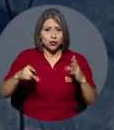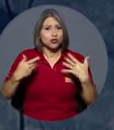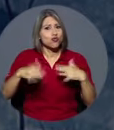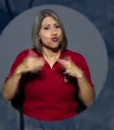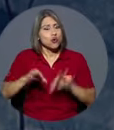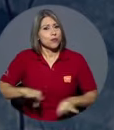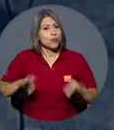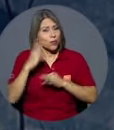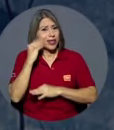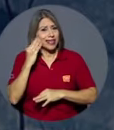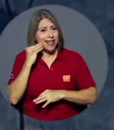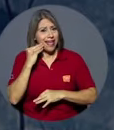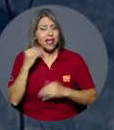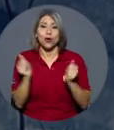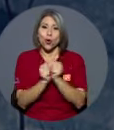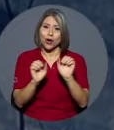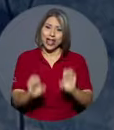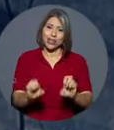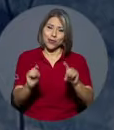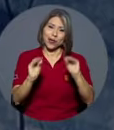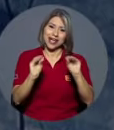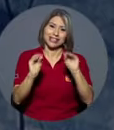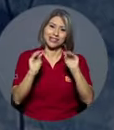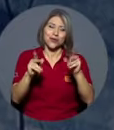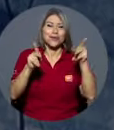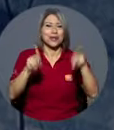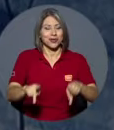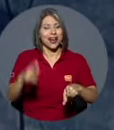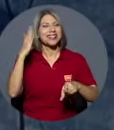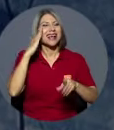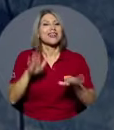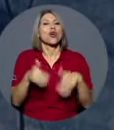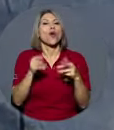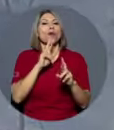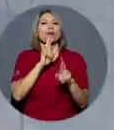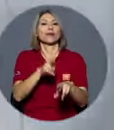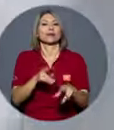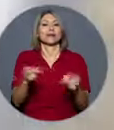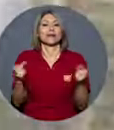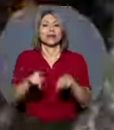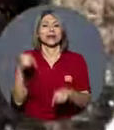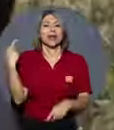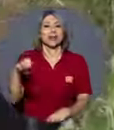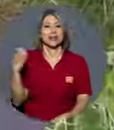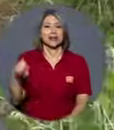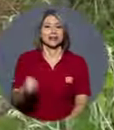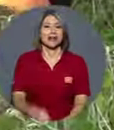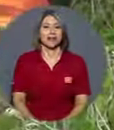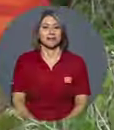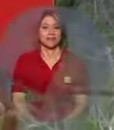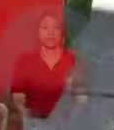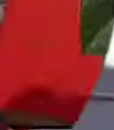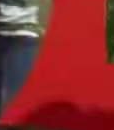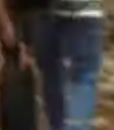desde la educación. Esto ha preparado a la población para reaccionar ante cualquier emergencia.